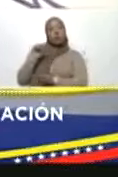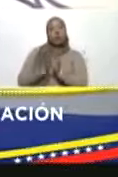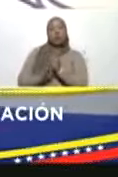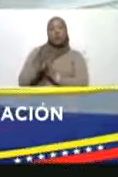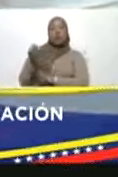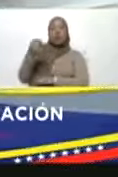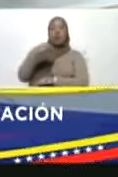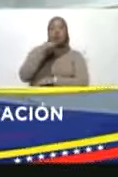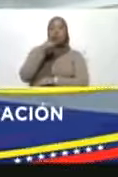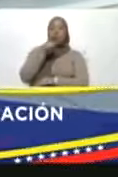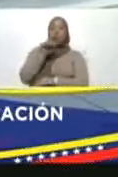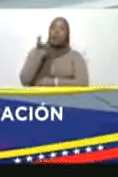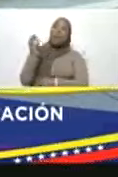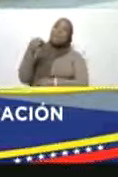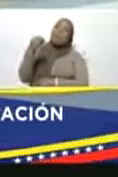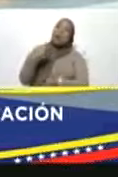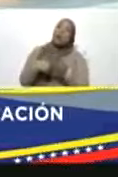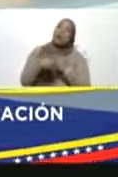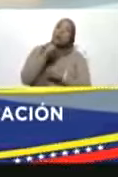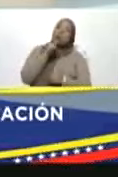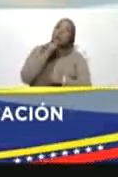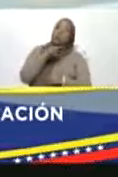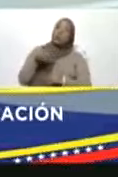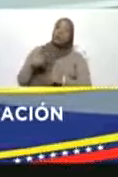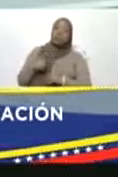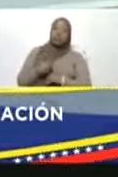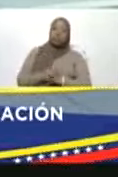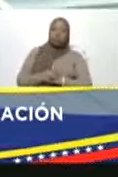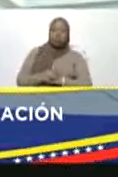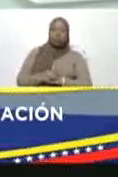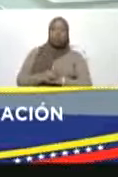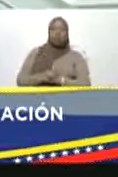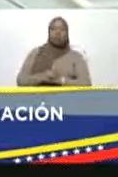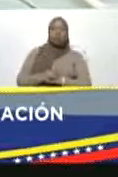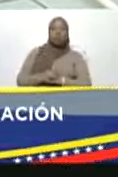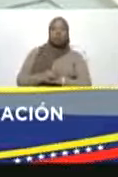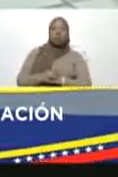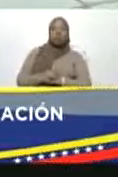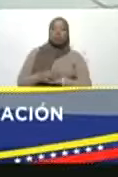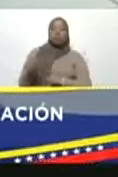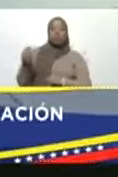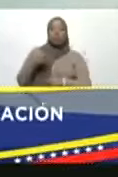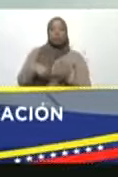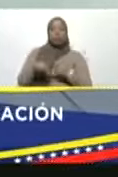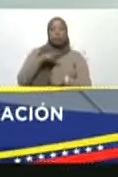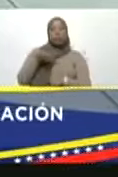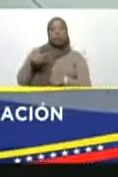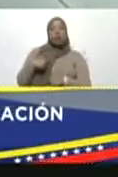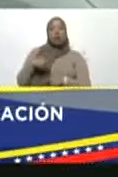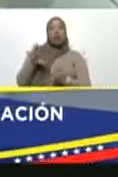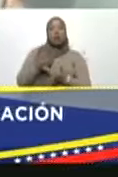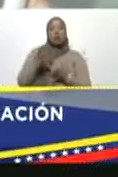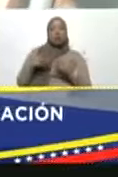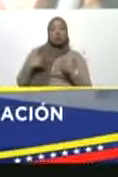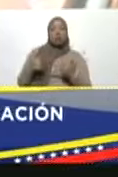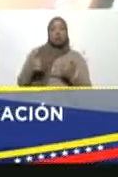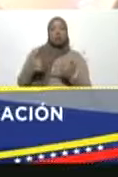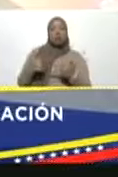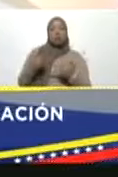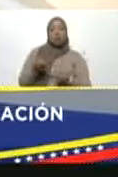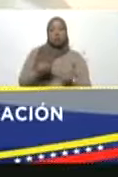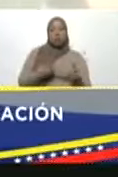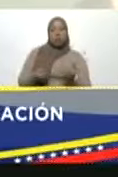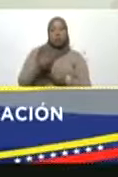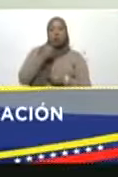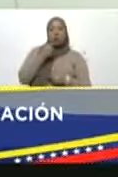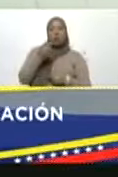avanzando y cada día a través de los bricomiles, recuperando más y más centros educativos que son los semilleros de la